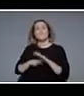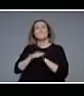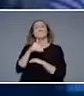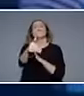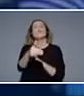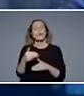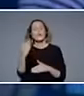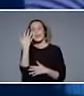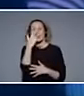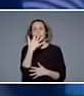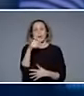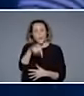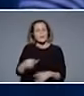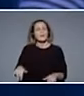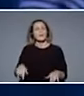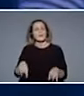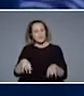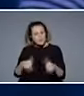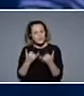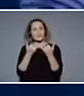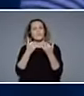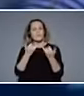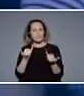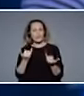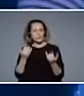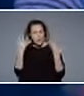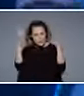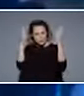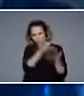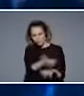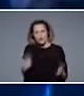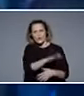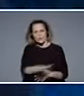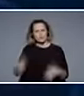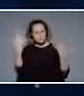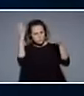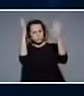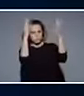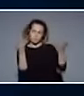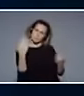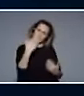futuro de este carnaval de aquí de Santa Cruz. Así que un aplauso por todos ellos. Venga, vamos arriba.